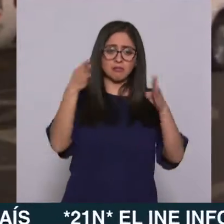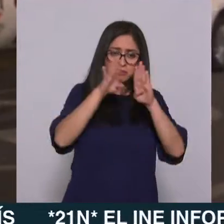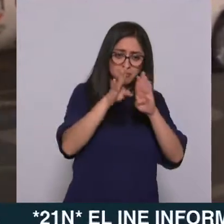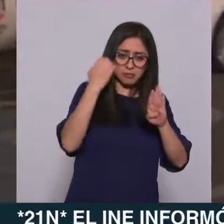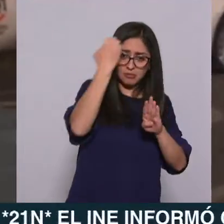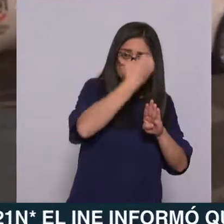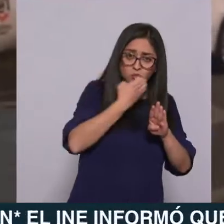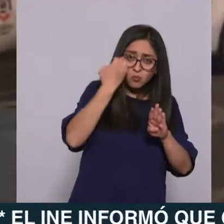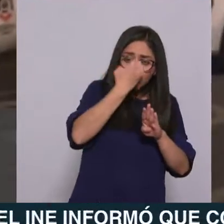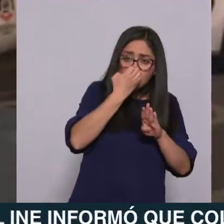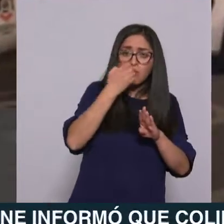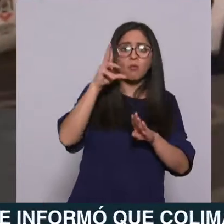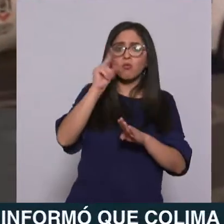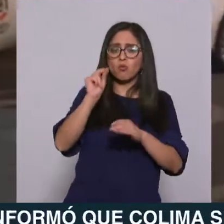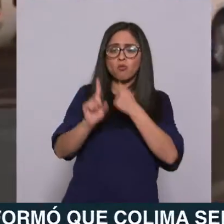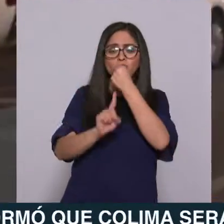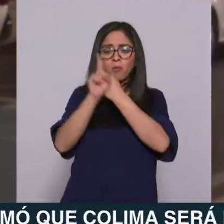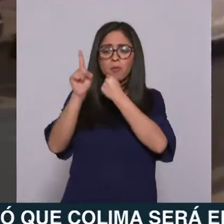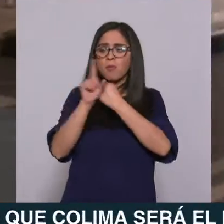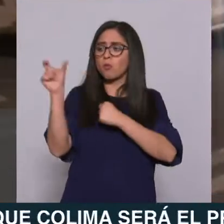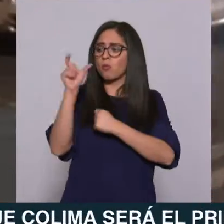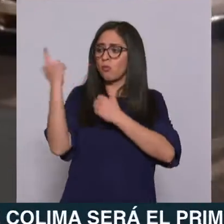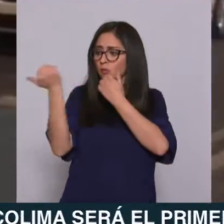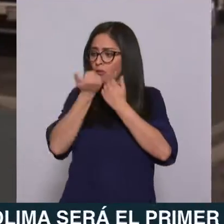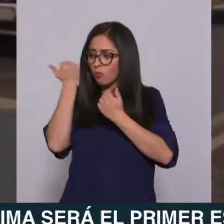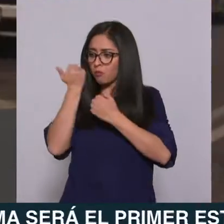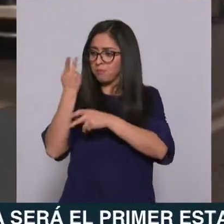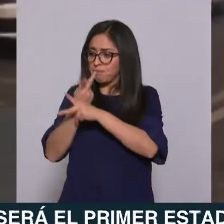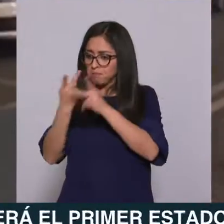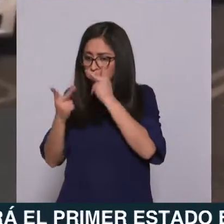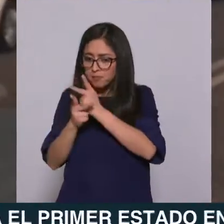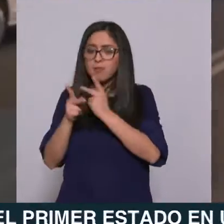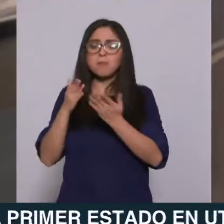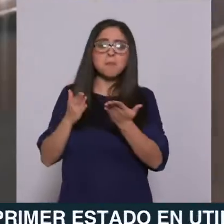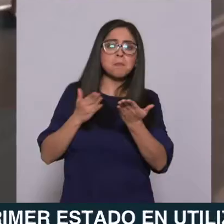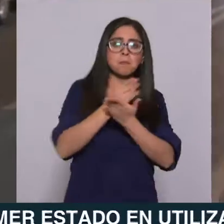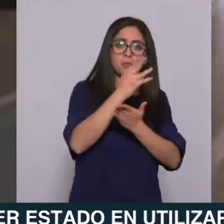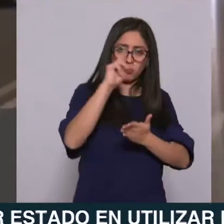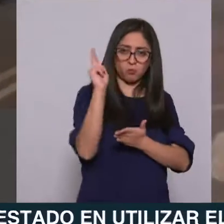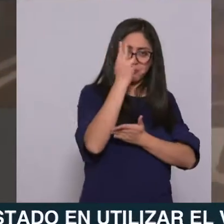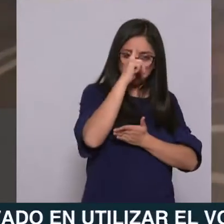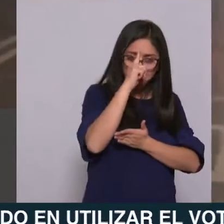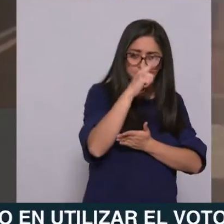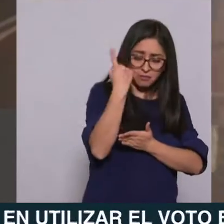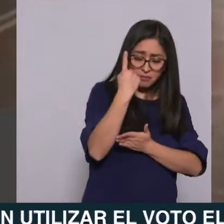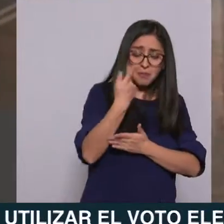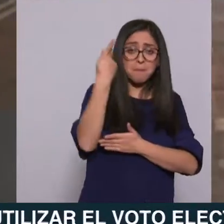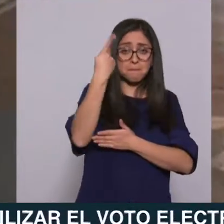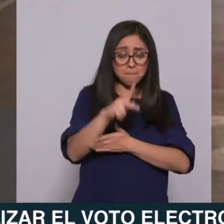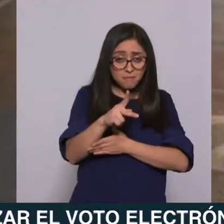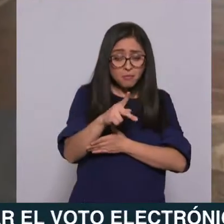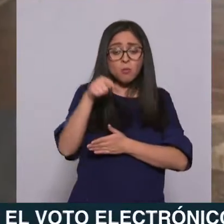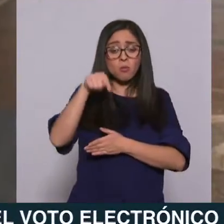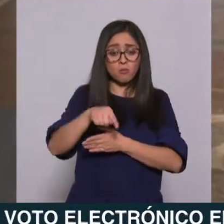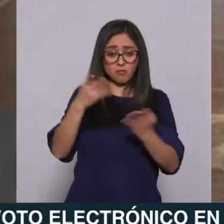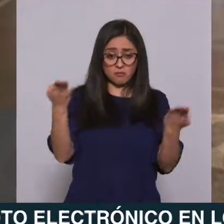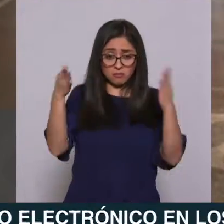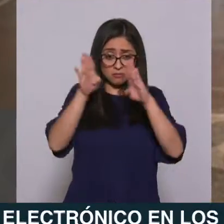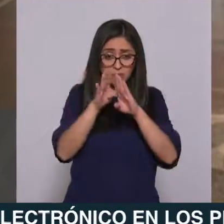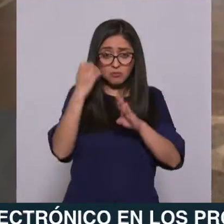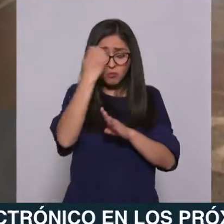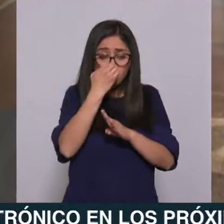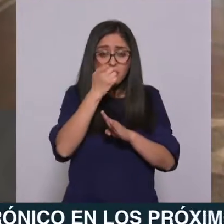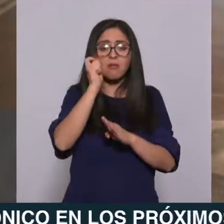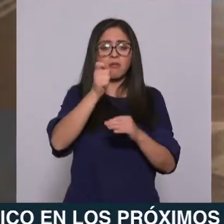el tema del pase reglamentado. Lo que sí afecta es el trabajo de aprendizaje, no sé si me explico.